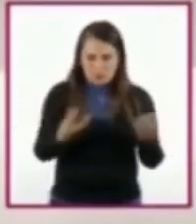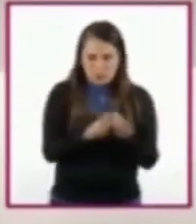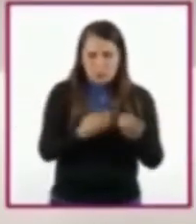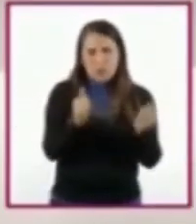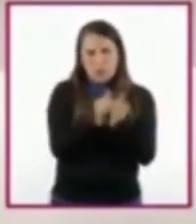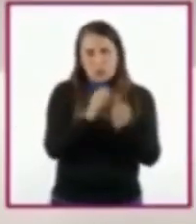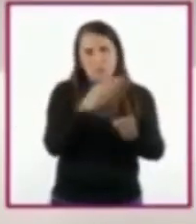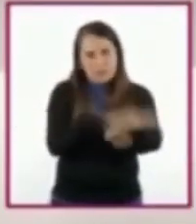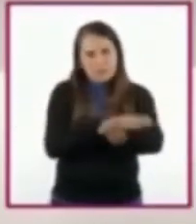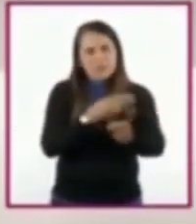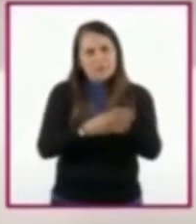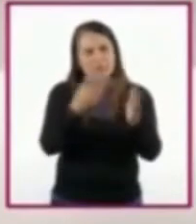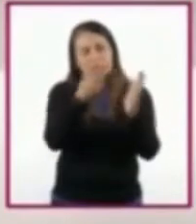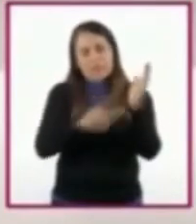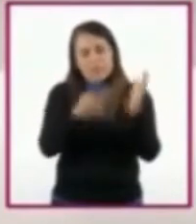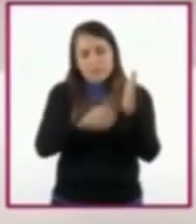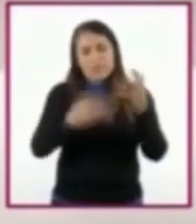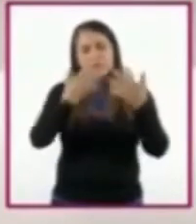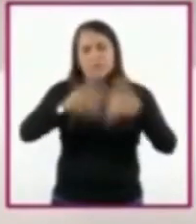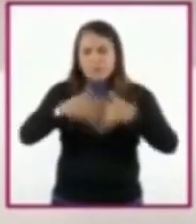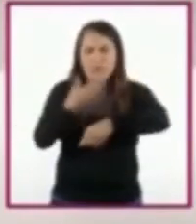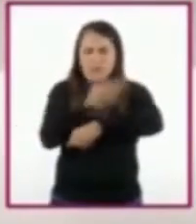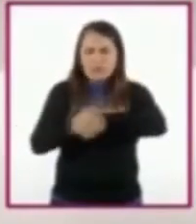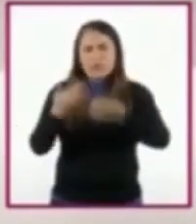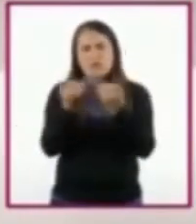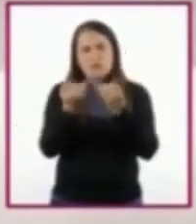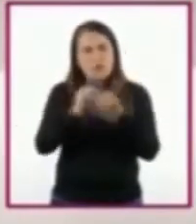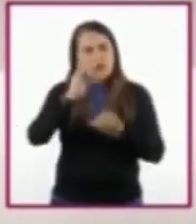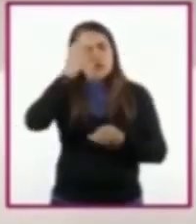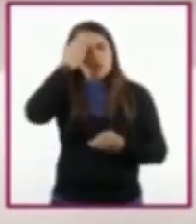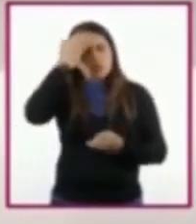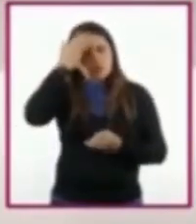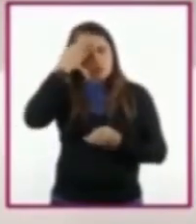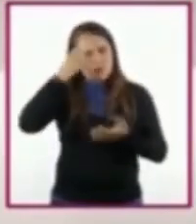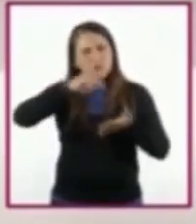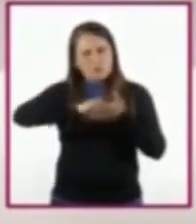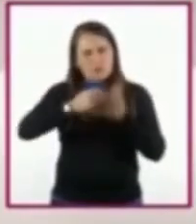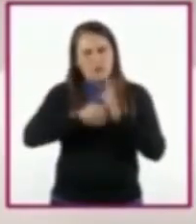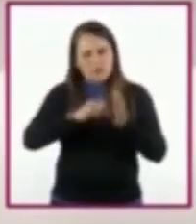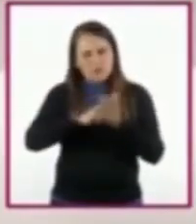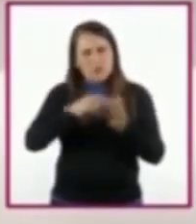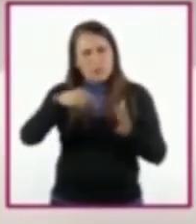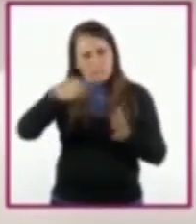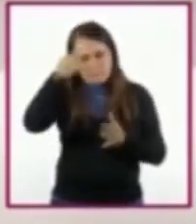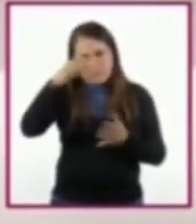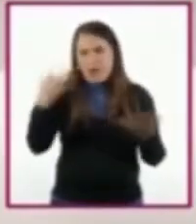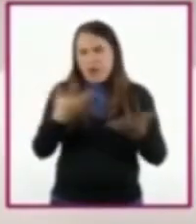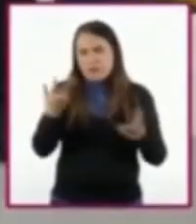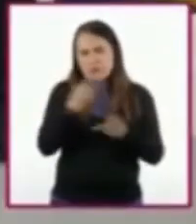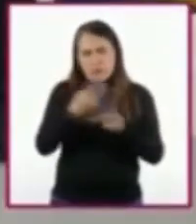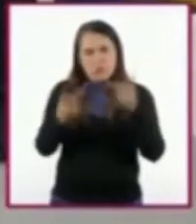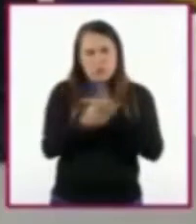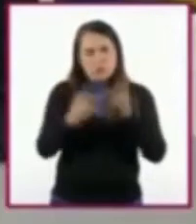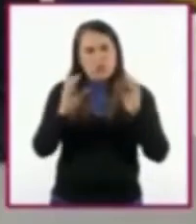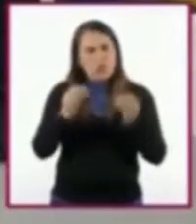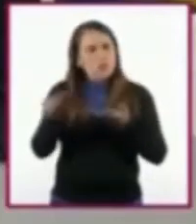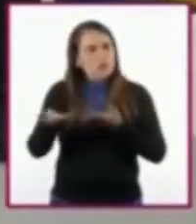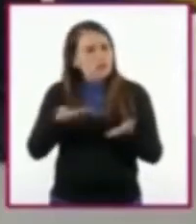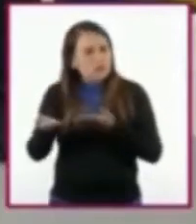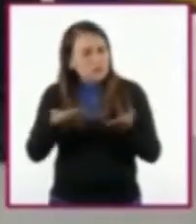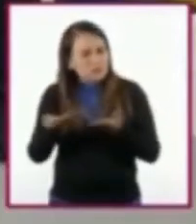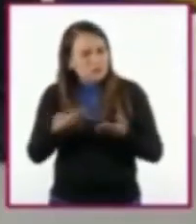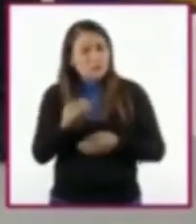las herramientas, las máquinas, la organización, conocimientos técnicos para producir un bien o un servicio. Es